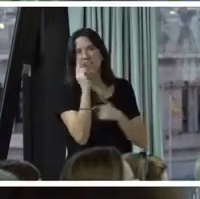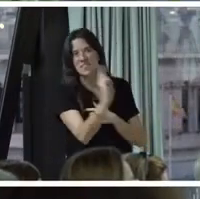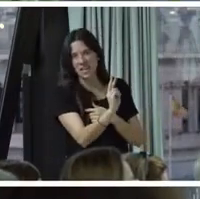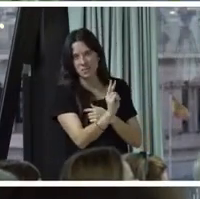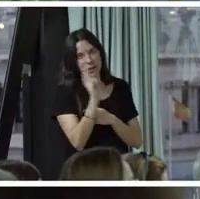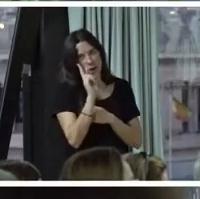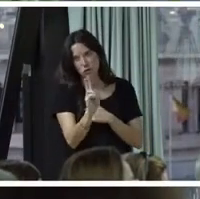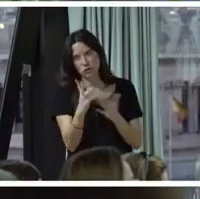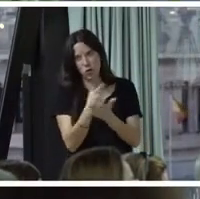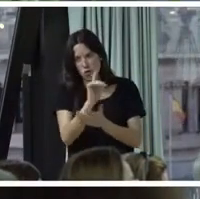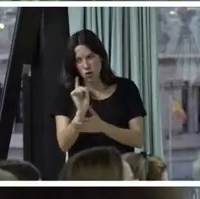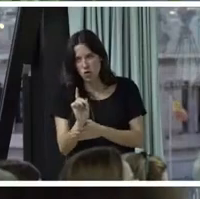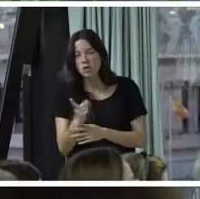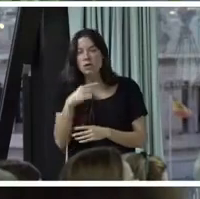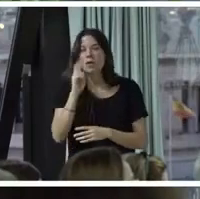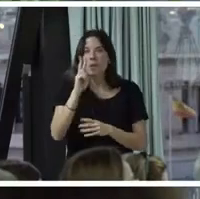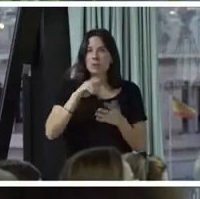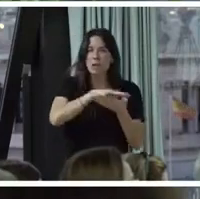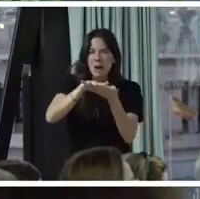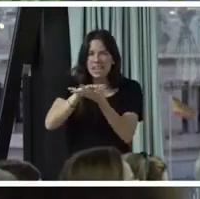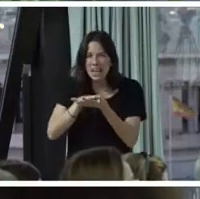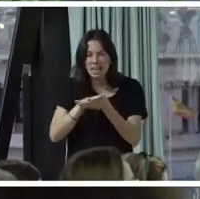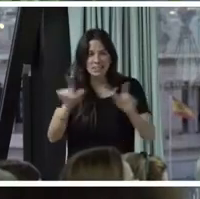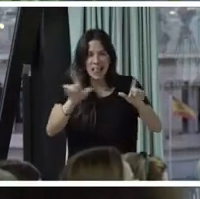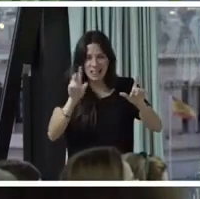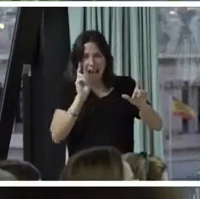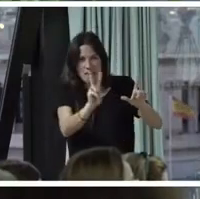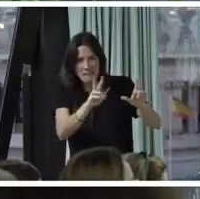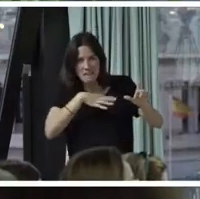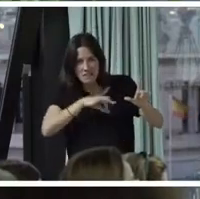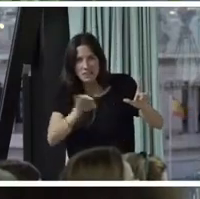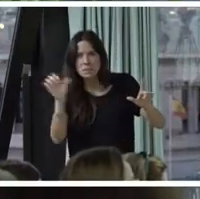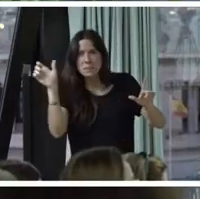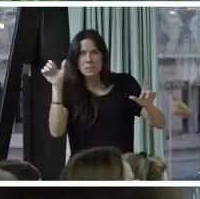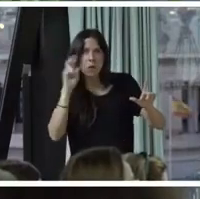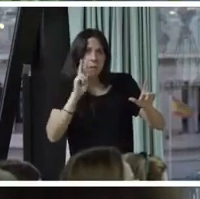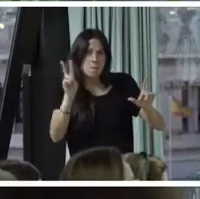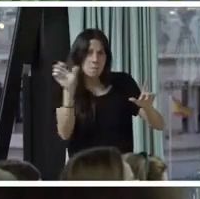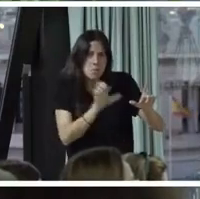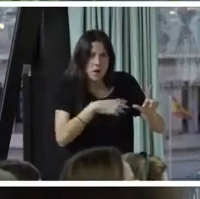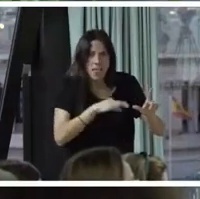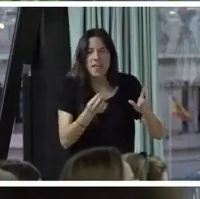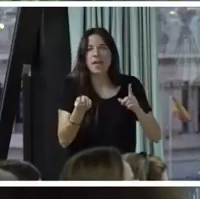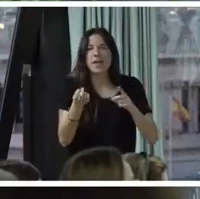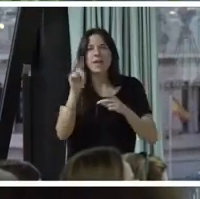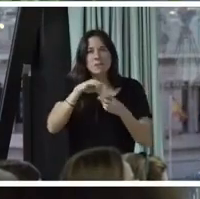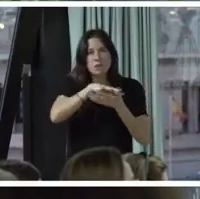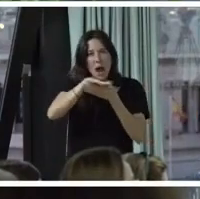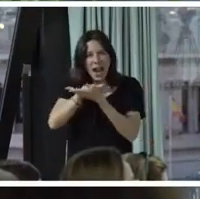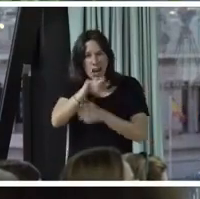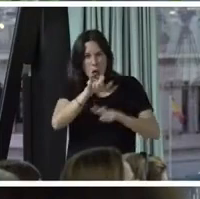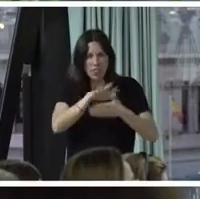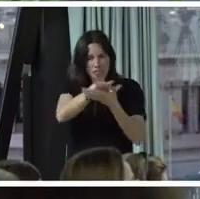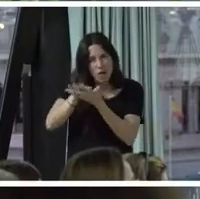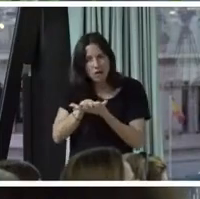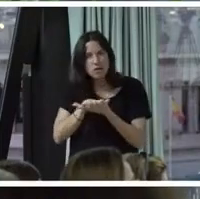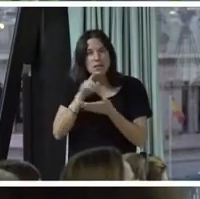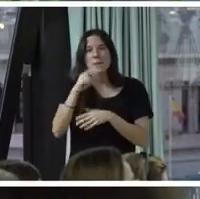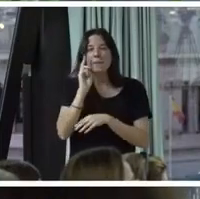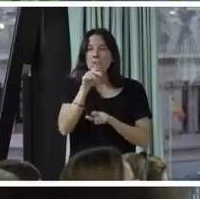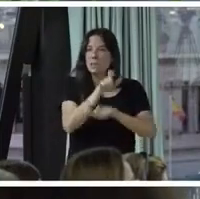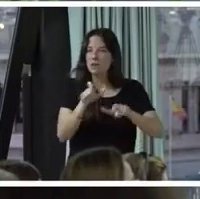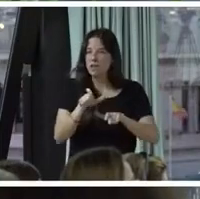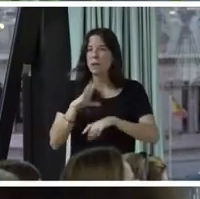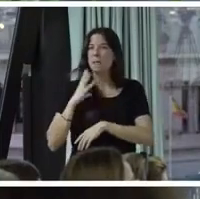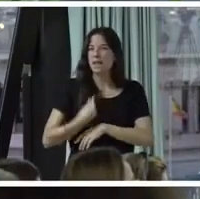viendo una masacre televisada estamos viendo un genocidio estamos viviendo cóm se priva de derechos a la